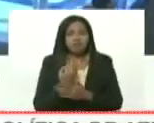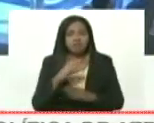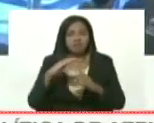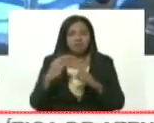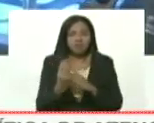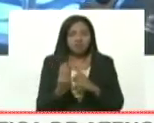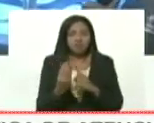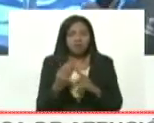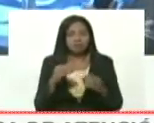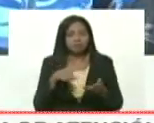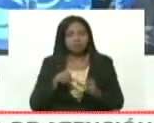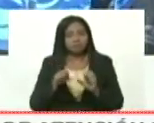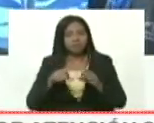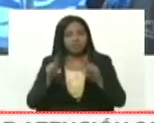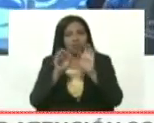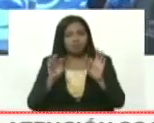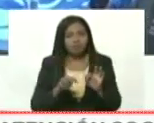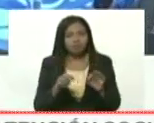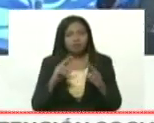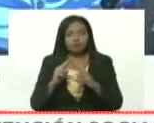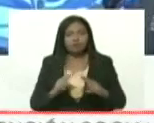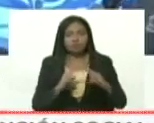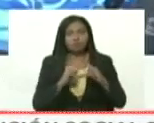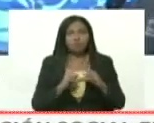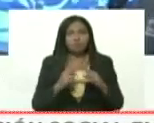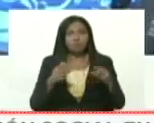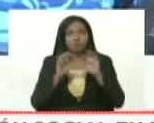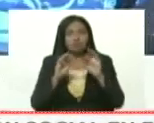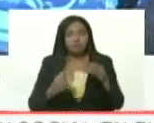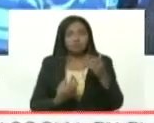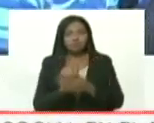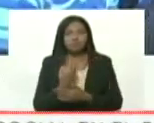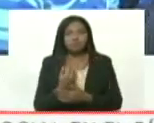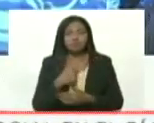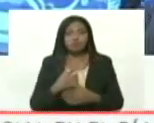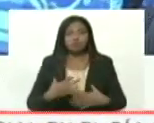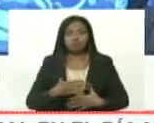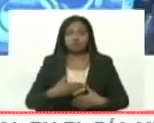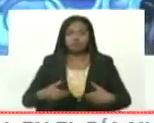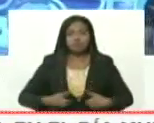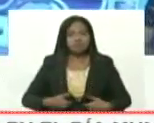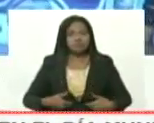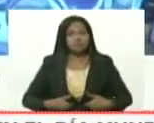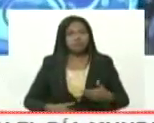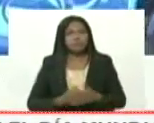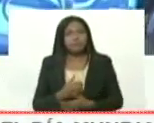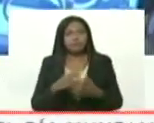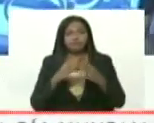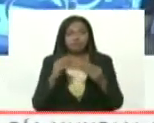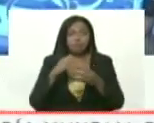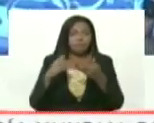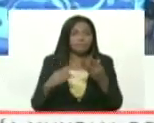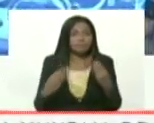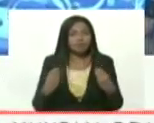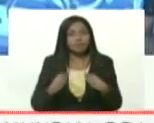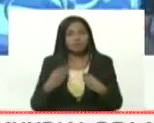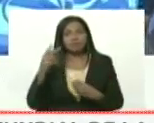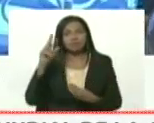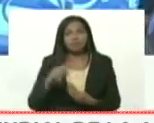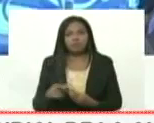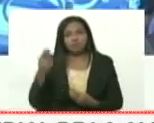cultura de mantenimiento. Y el conocimiento para el mantenimiento es fundamental, yo insisto, en todos los aspectos de la vida